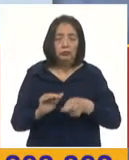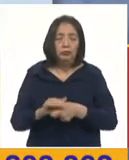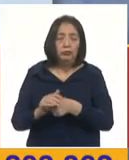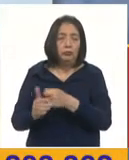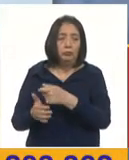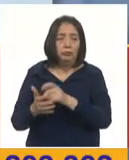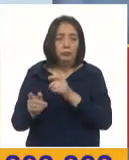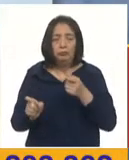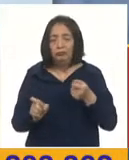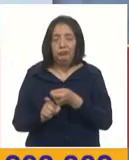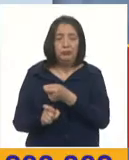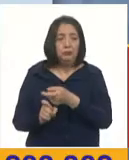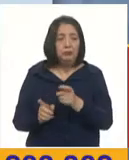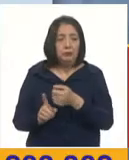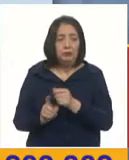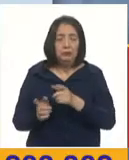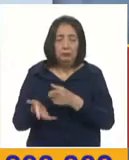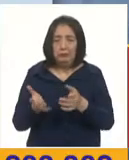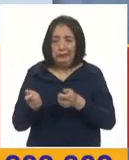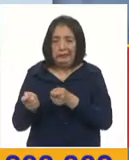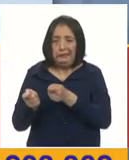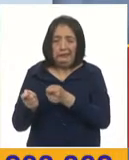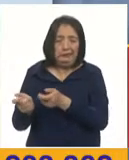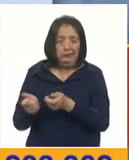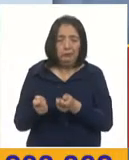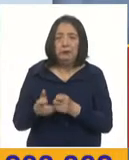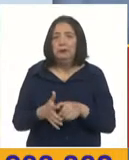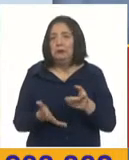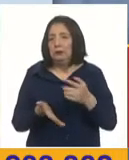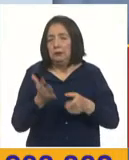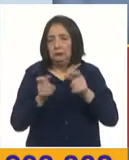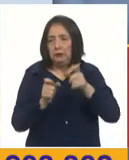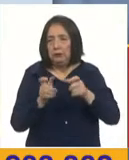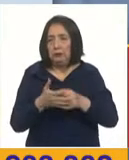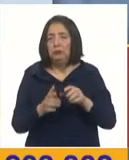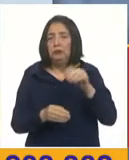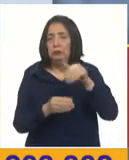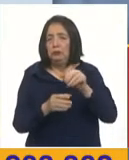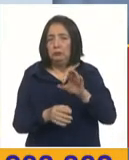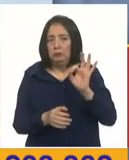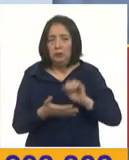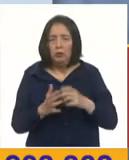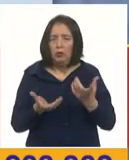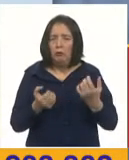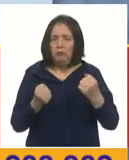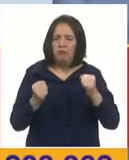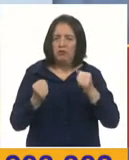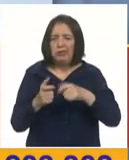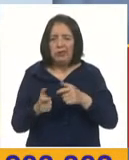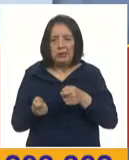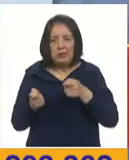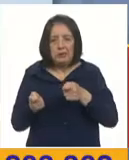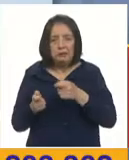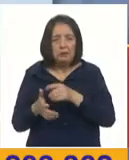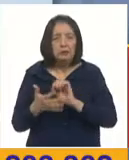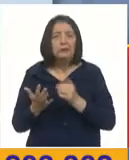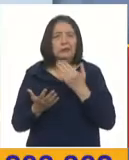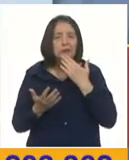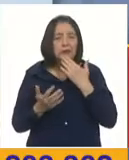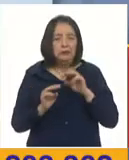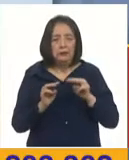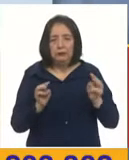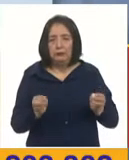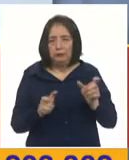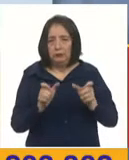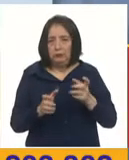intimidación o violencia para inclinar la votación en favor de un candidato o el ejercicio de violencia e intimidación de parte de los miembros de